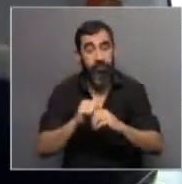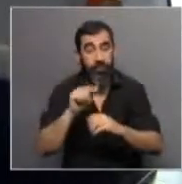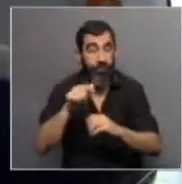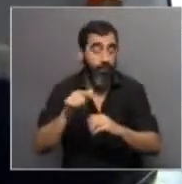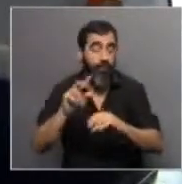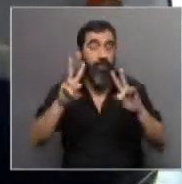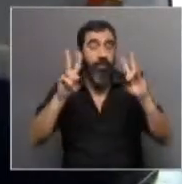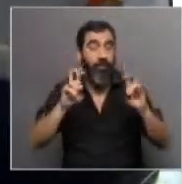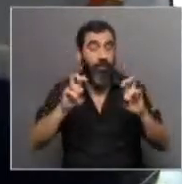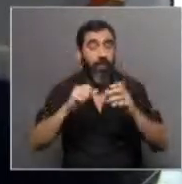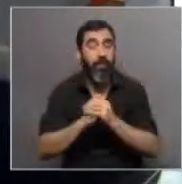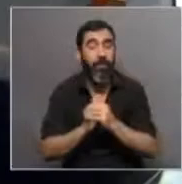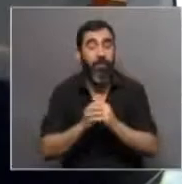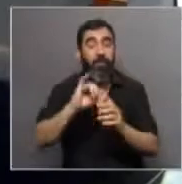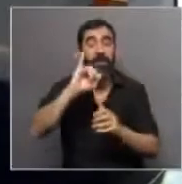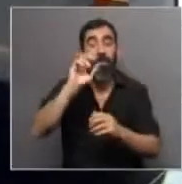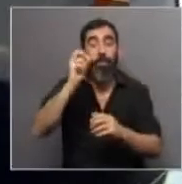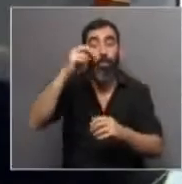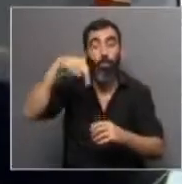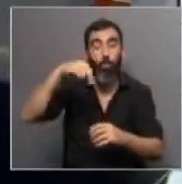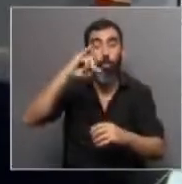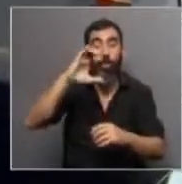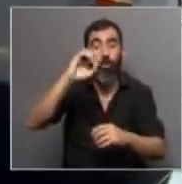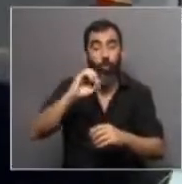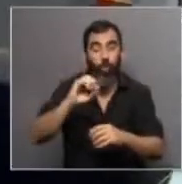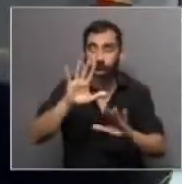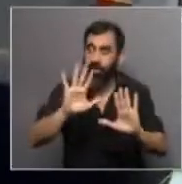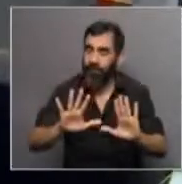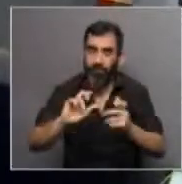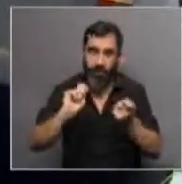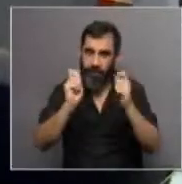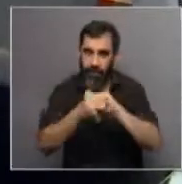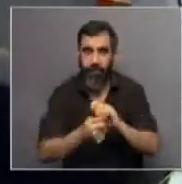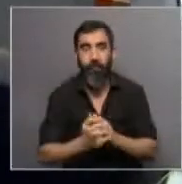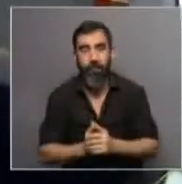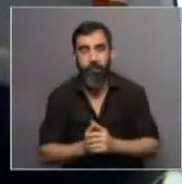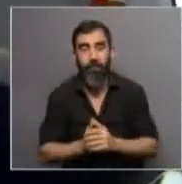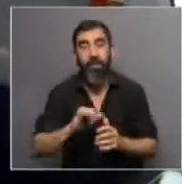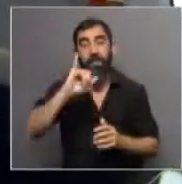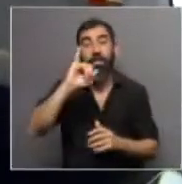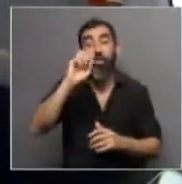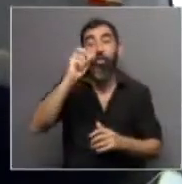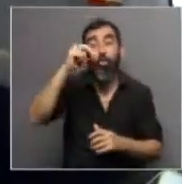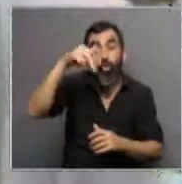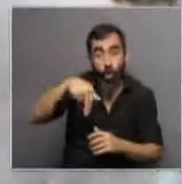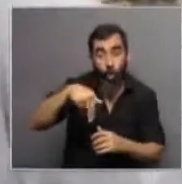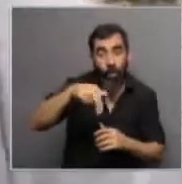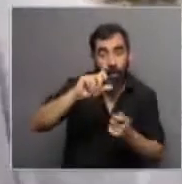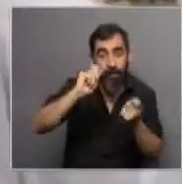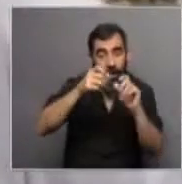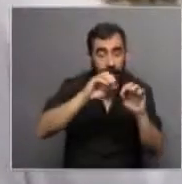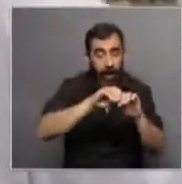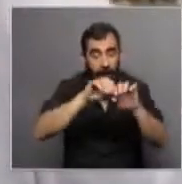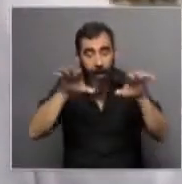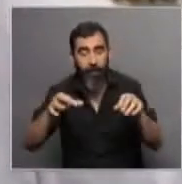es a nivel iónico molecular, o sea, es lo que está ocurriendo, ¿sí? Son iones que pasan de un lado a otro